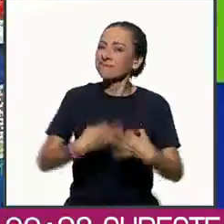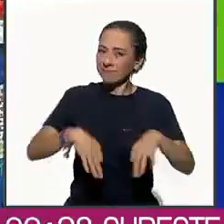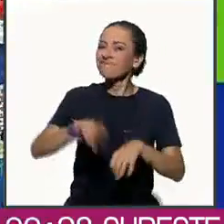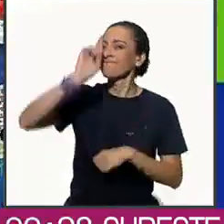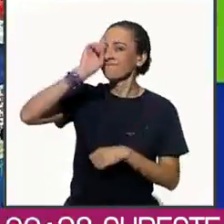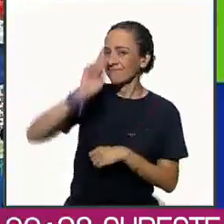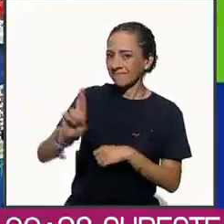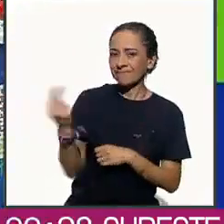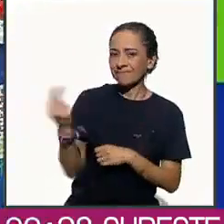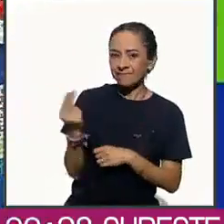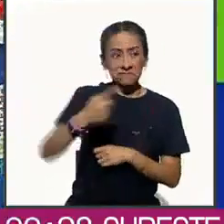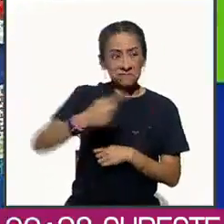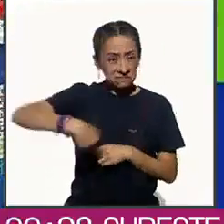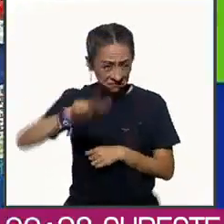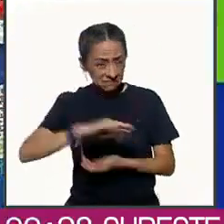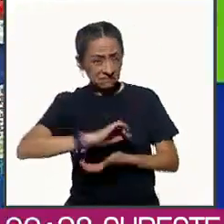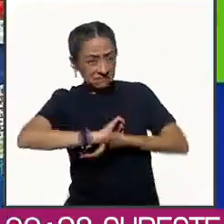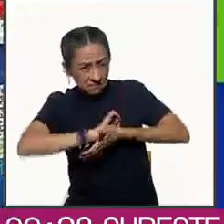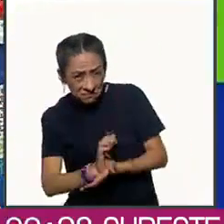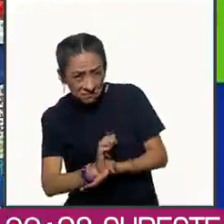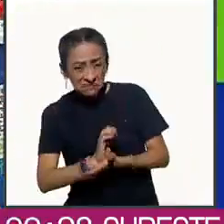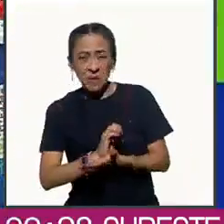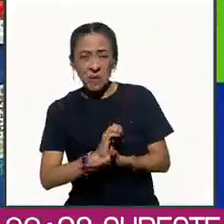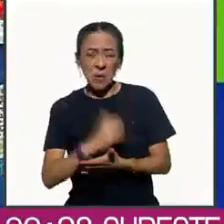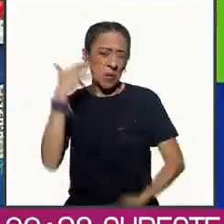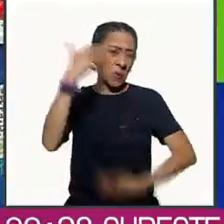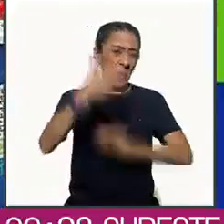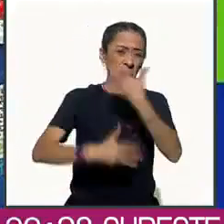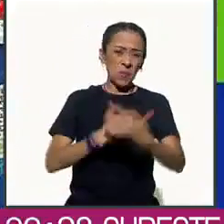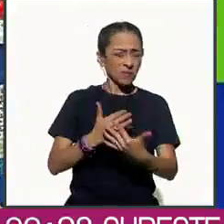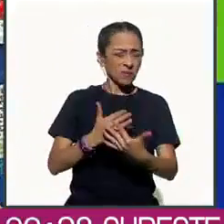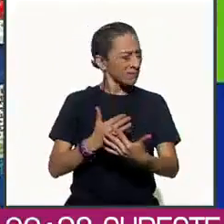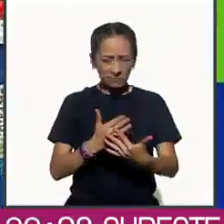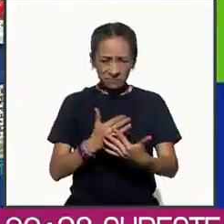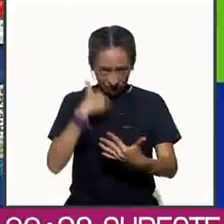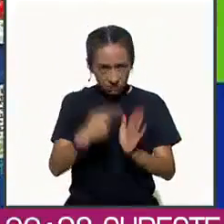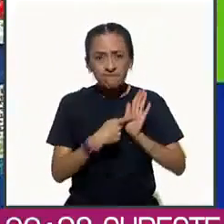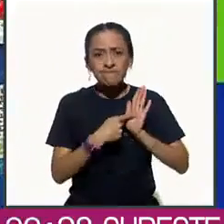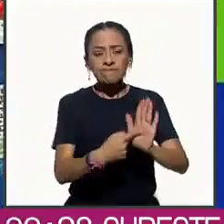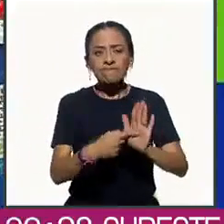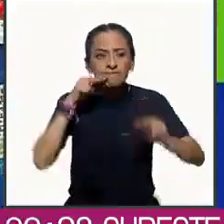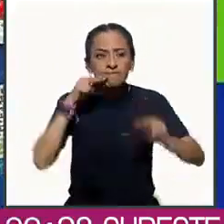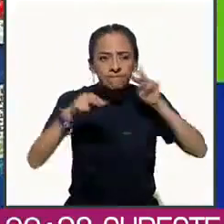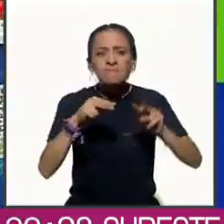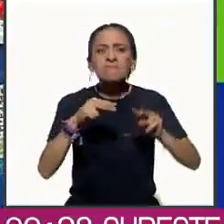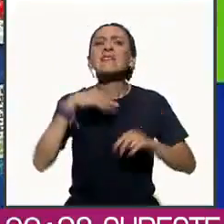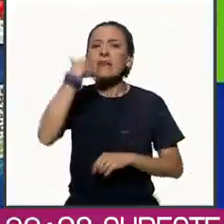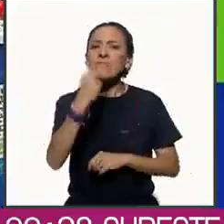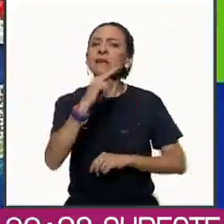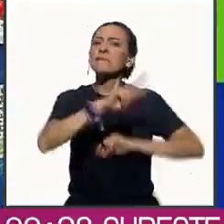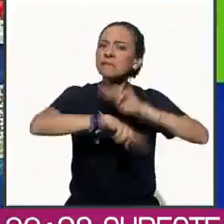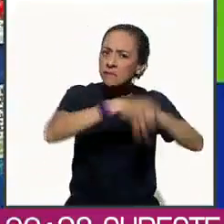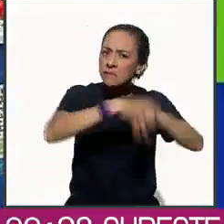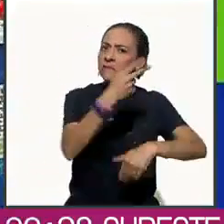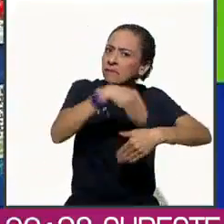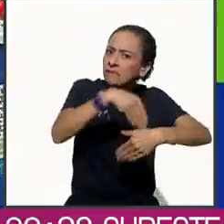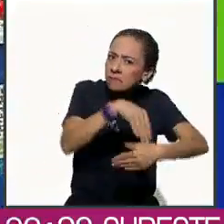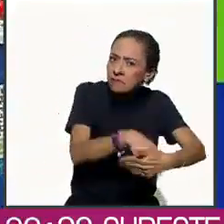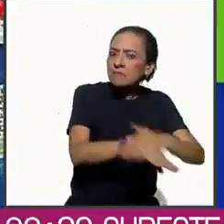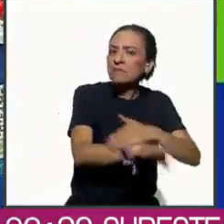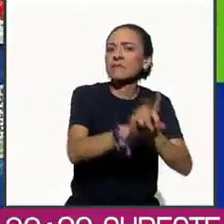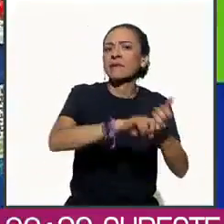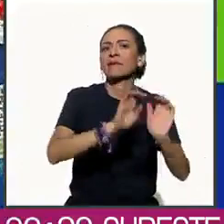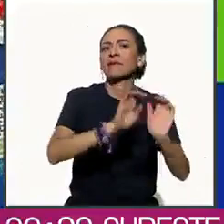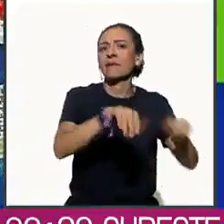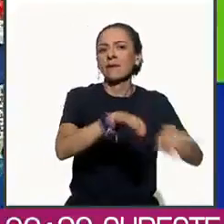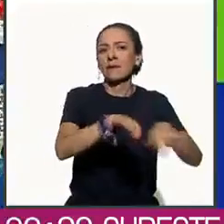la discriminación y la violencia. Queremos estar presentes en los espacios laborales. Queremos que nuestro trabajo sea